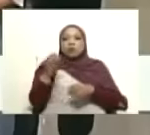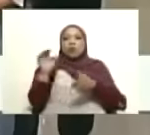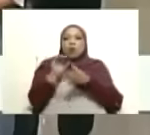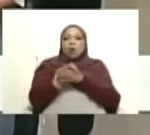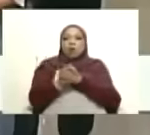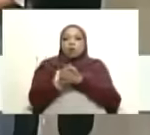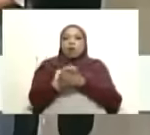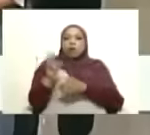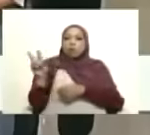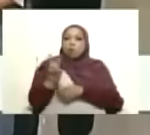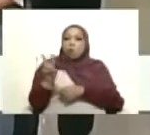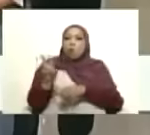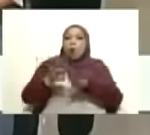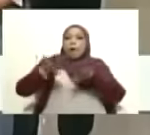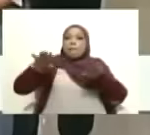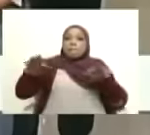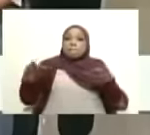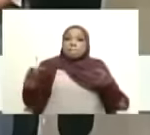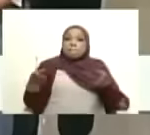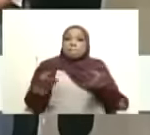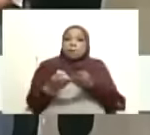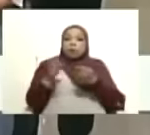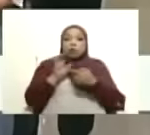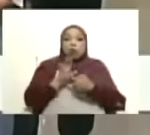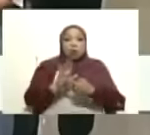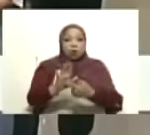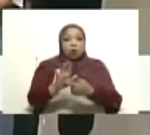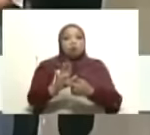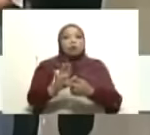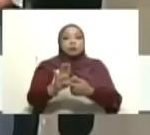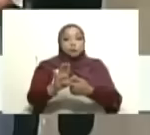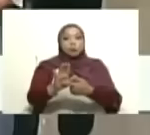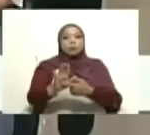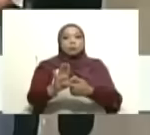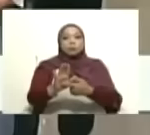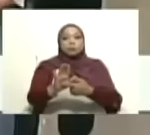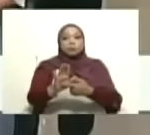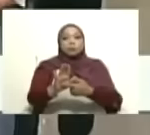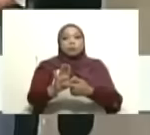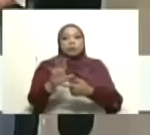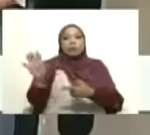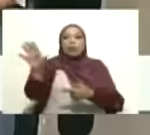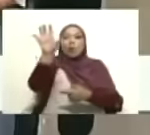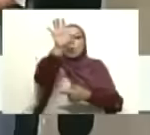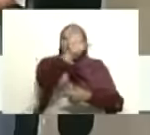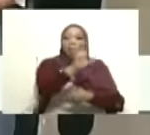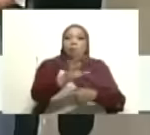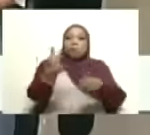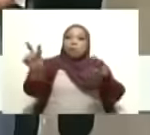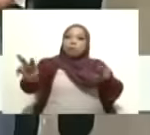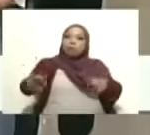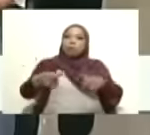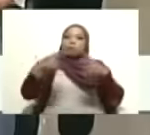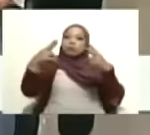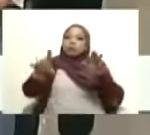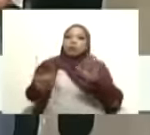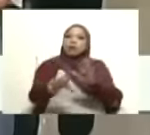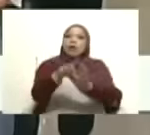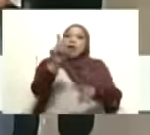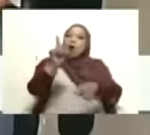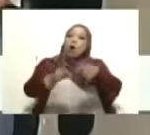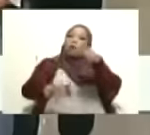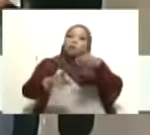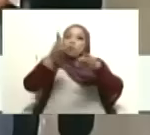países del mundo que nos están viendo, le decimos que cumplimos, incluso con